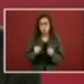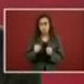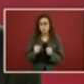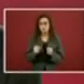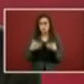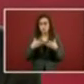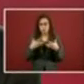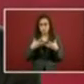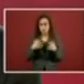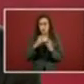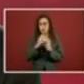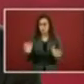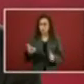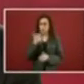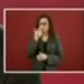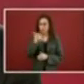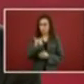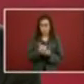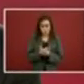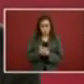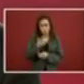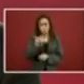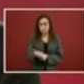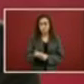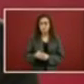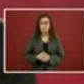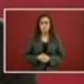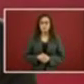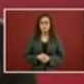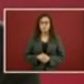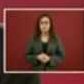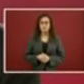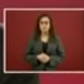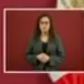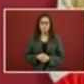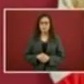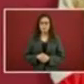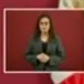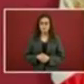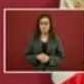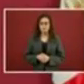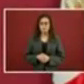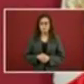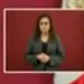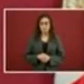salgamos eventualmente fortalecidos de una situación como esta. Pero más allá de los buenos deseos o de las buenas intenciones,